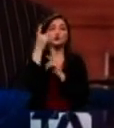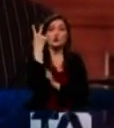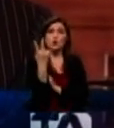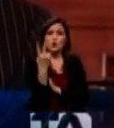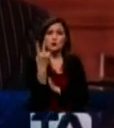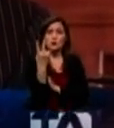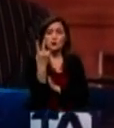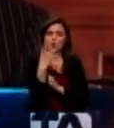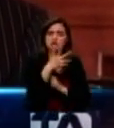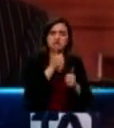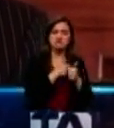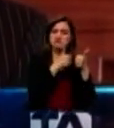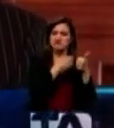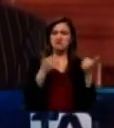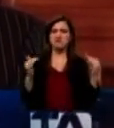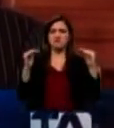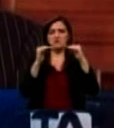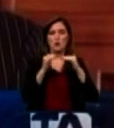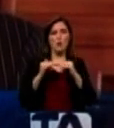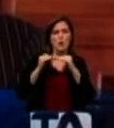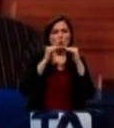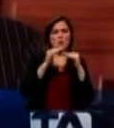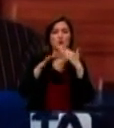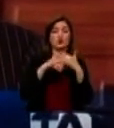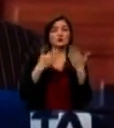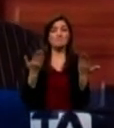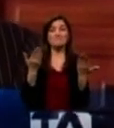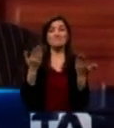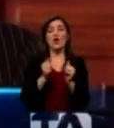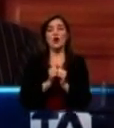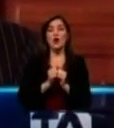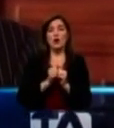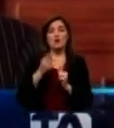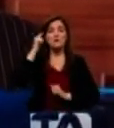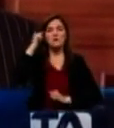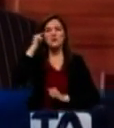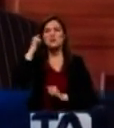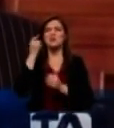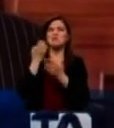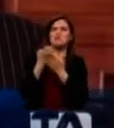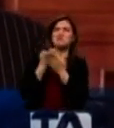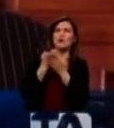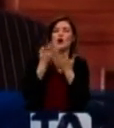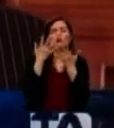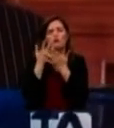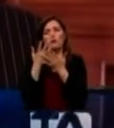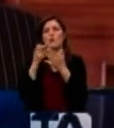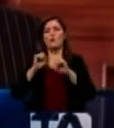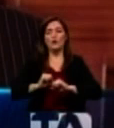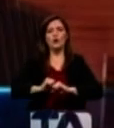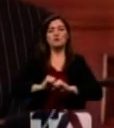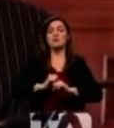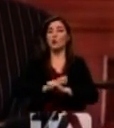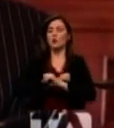salen más enriquecidos, salen más empapados de una realidad que es distinta a la que uno tiene en el pensamiento. Por todo este esfuerzo, muchísimas